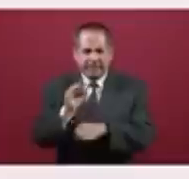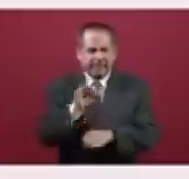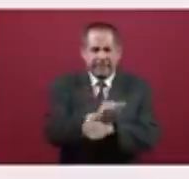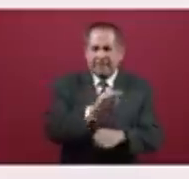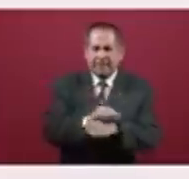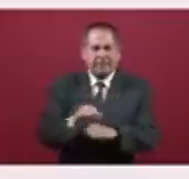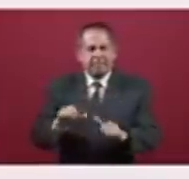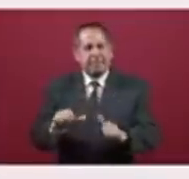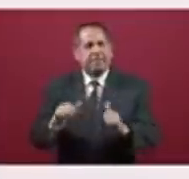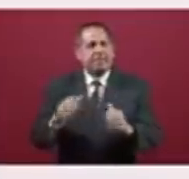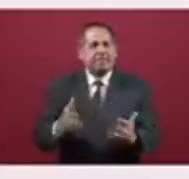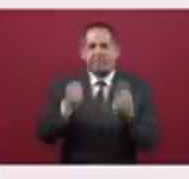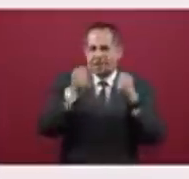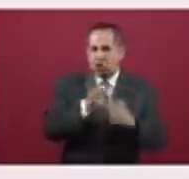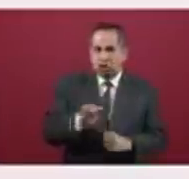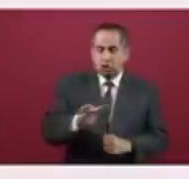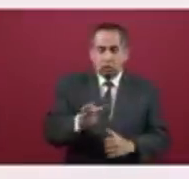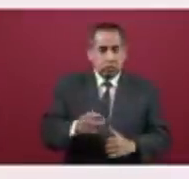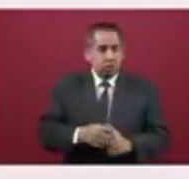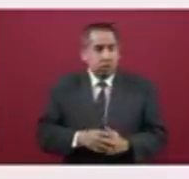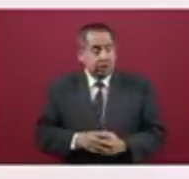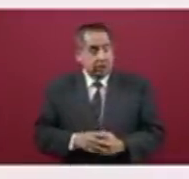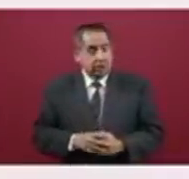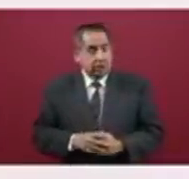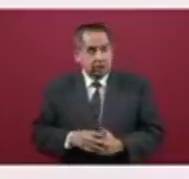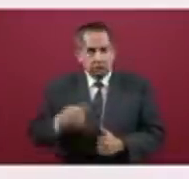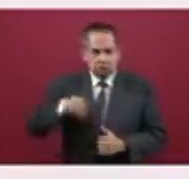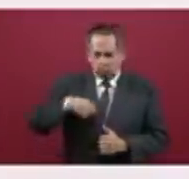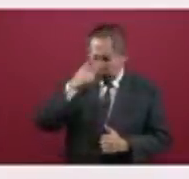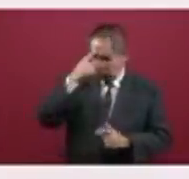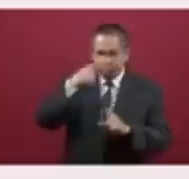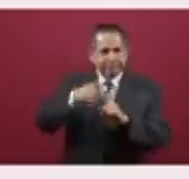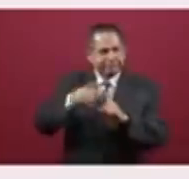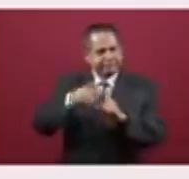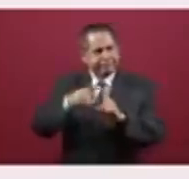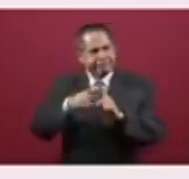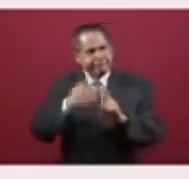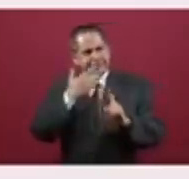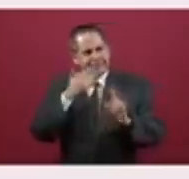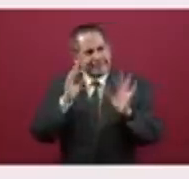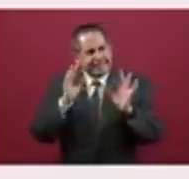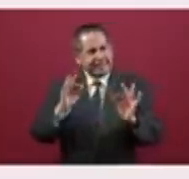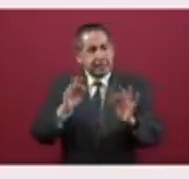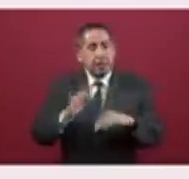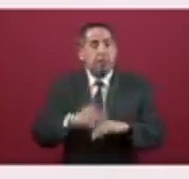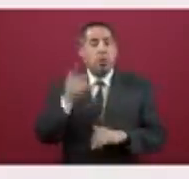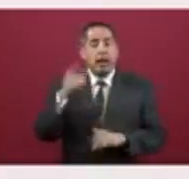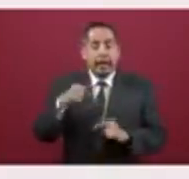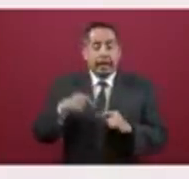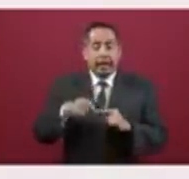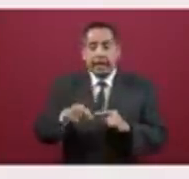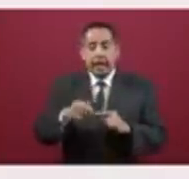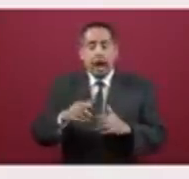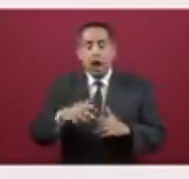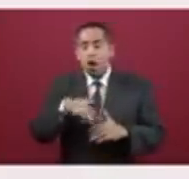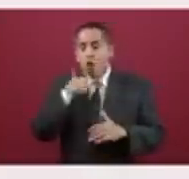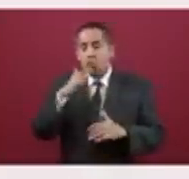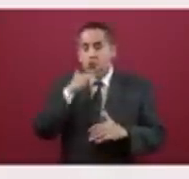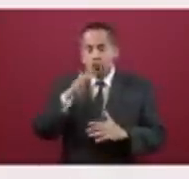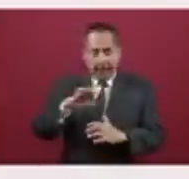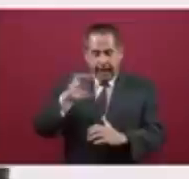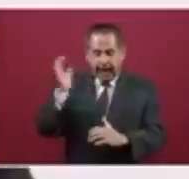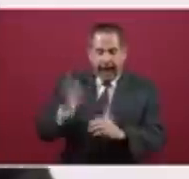nacional estamos optimistas porque ya se detuvo la corrupción